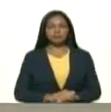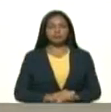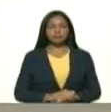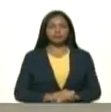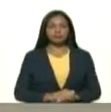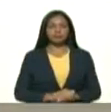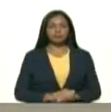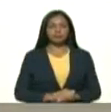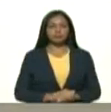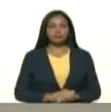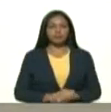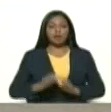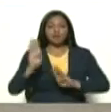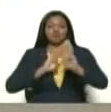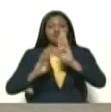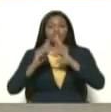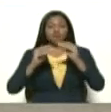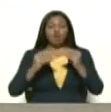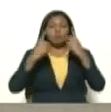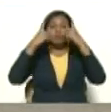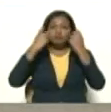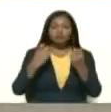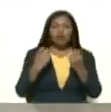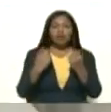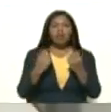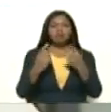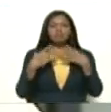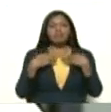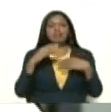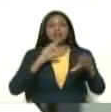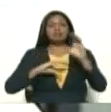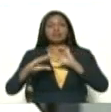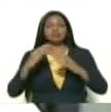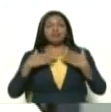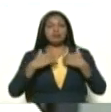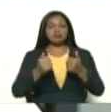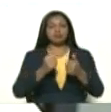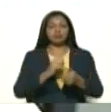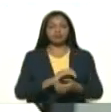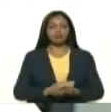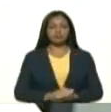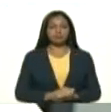bioanalistas, a todos los expertos profesionales de las ciencias de la salud,